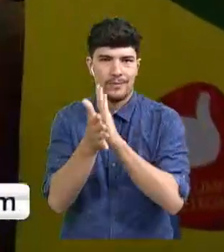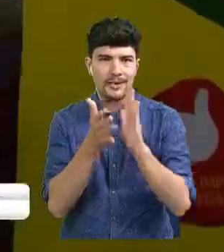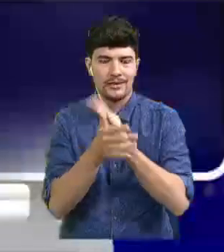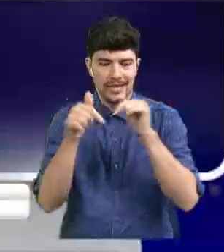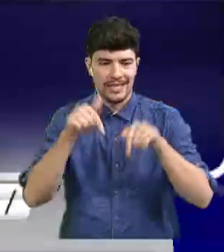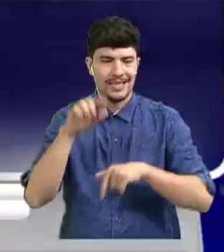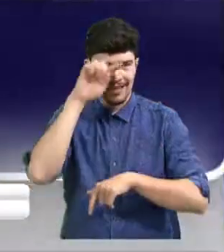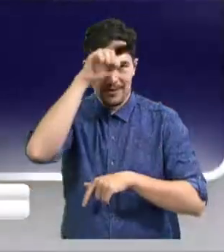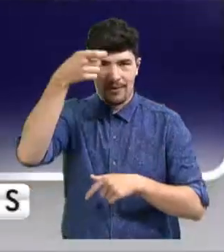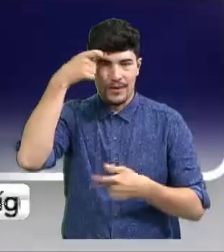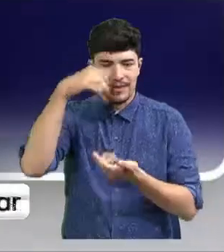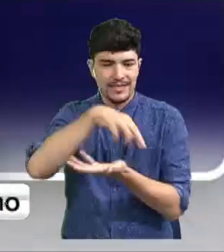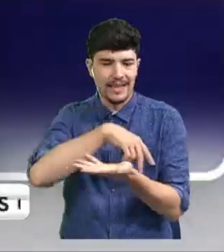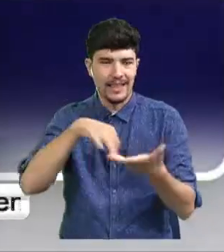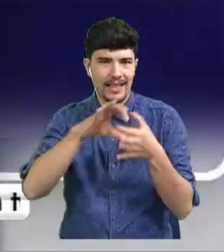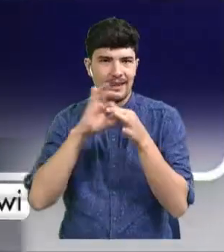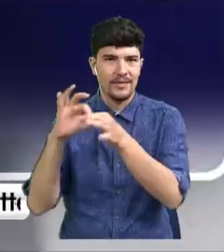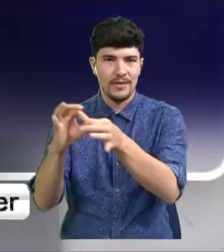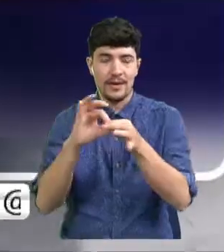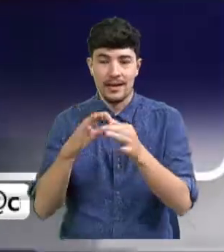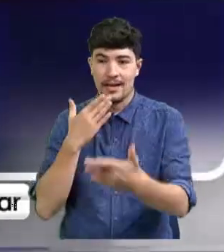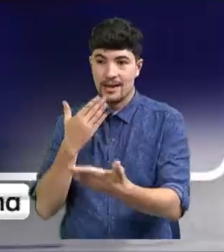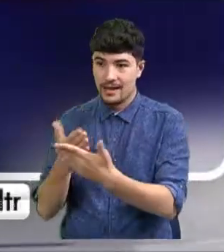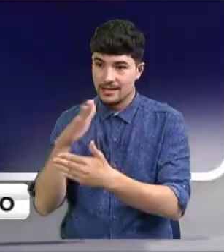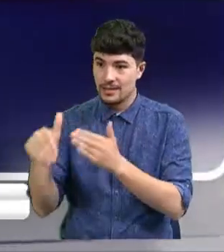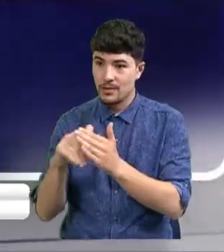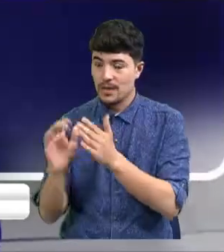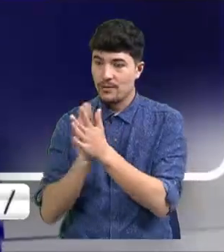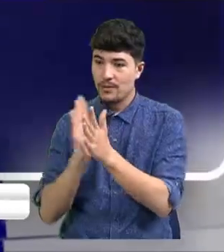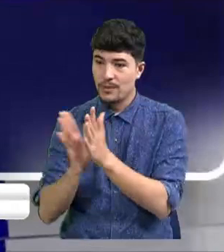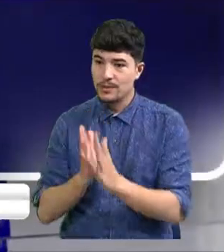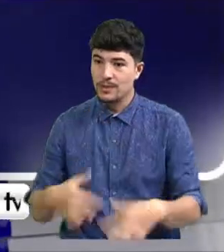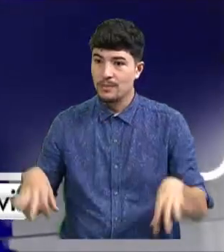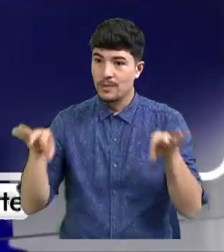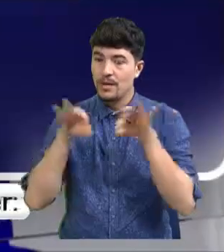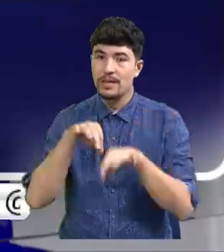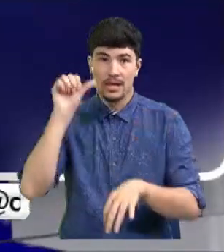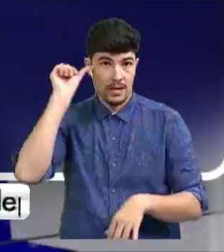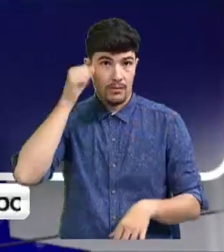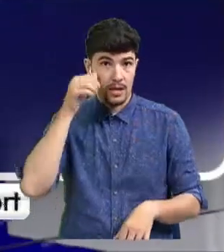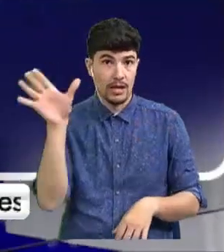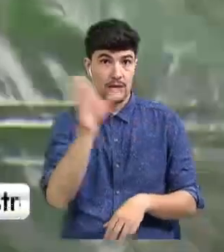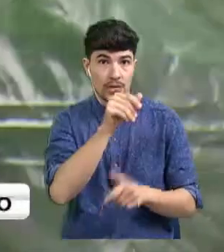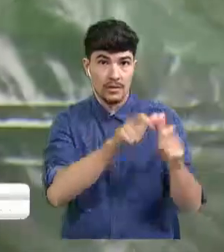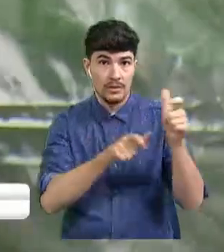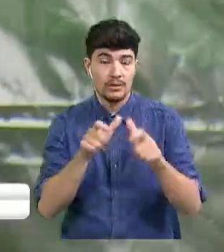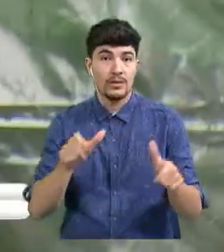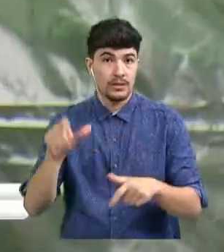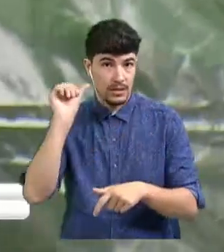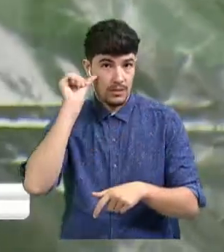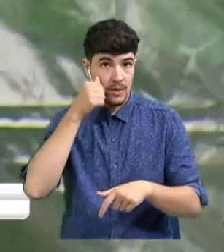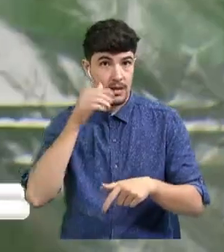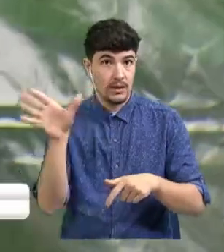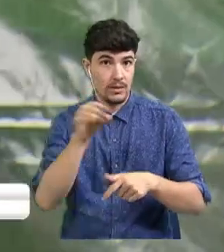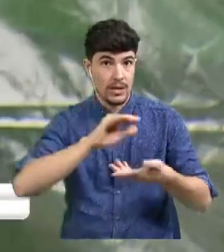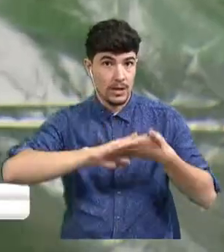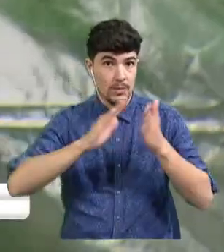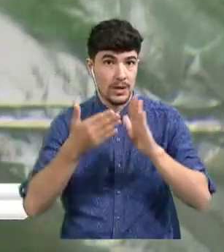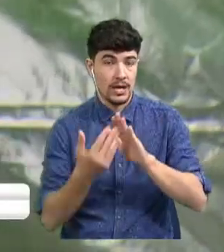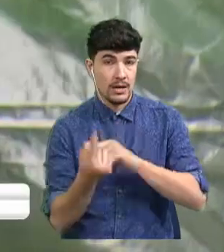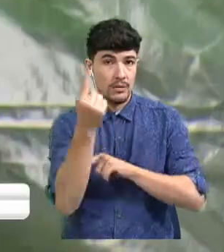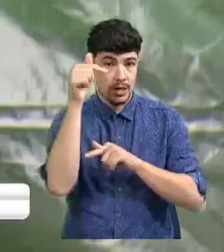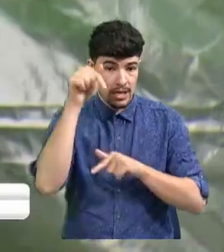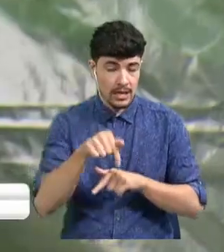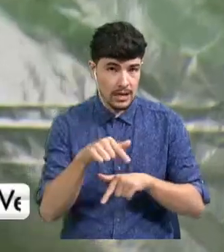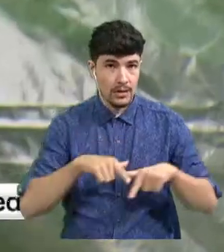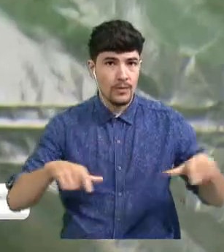gobierno de Santander. Alejandra, muchas gracias por esta importante información. Recordarle a todos los televidentes y a los habitantes de la Comuna 1, donde